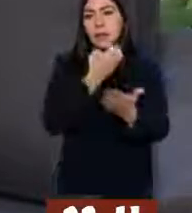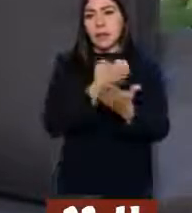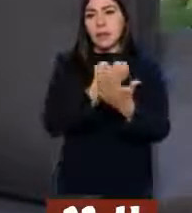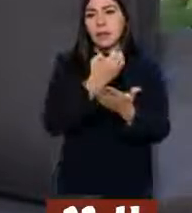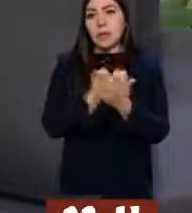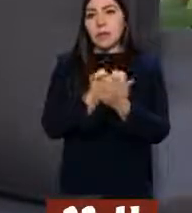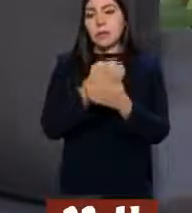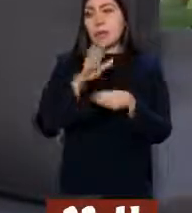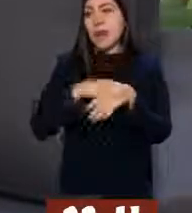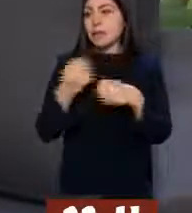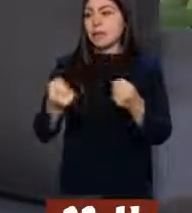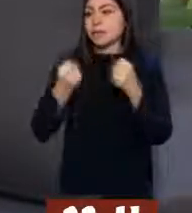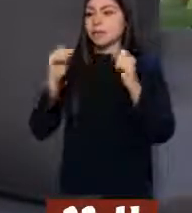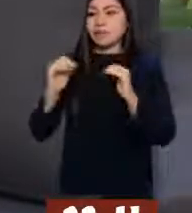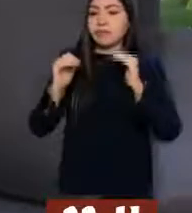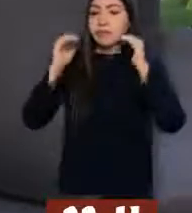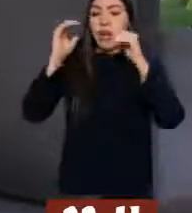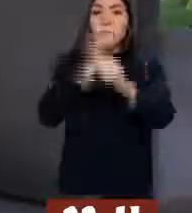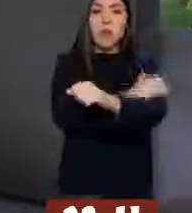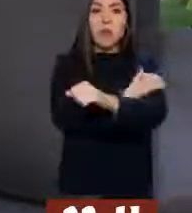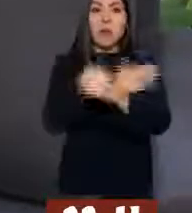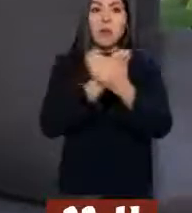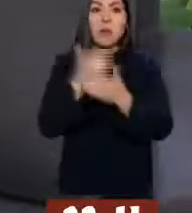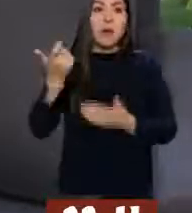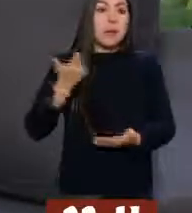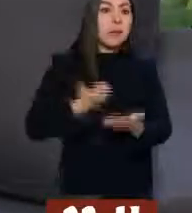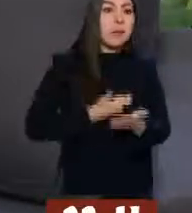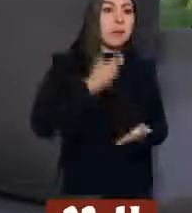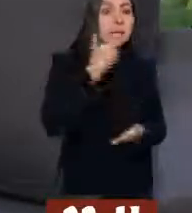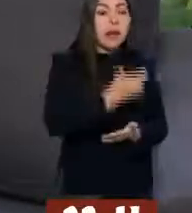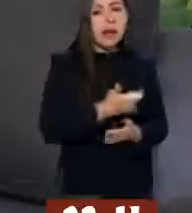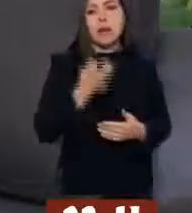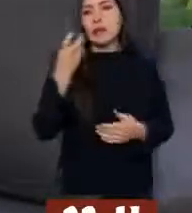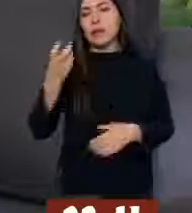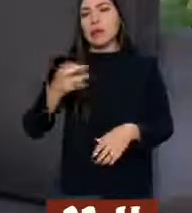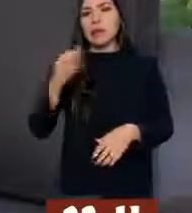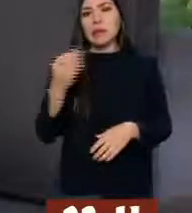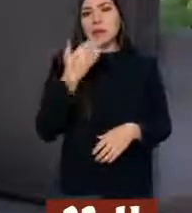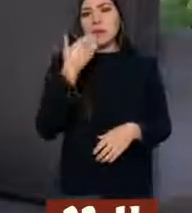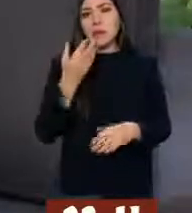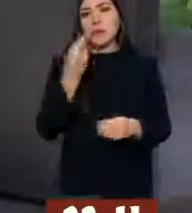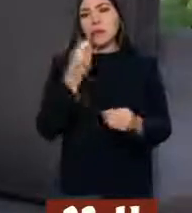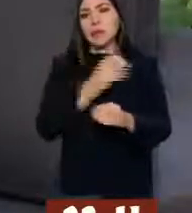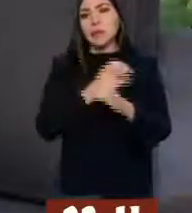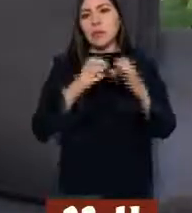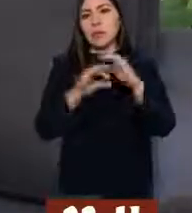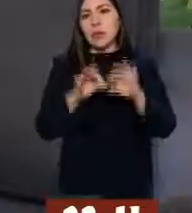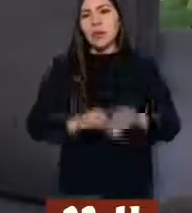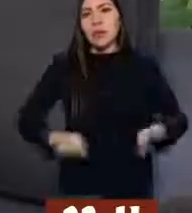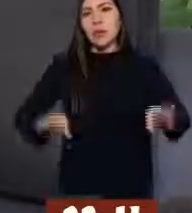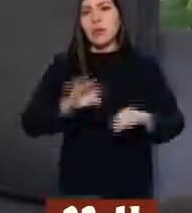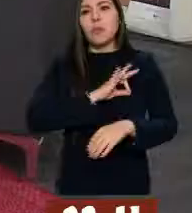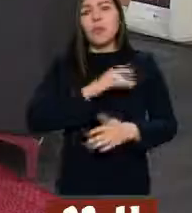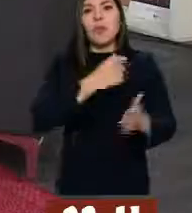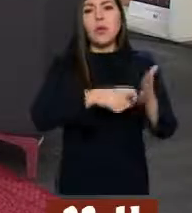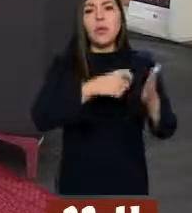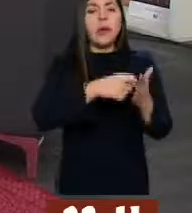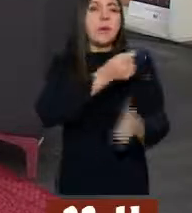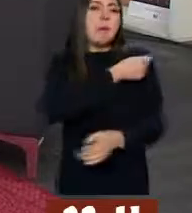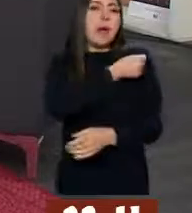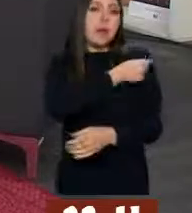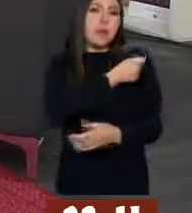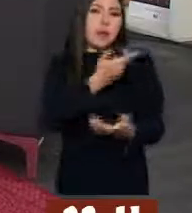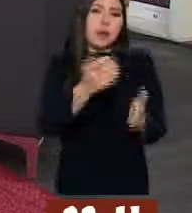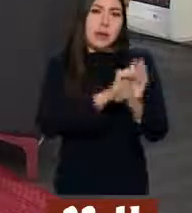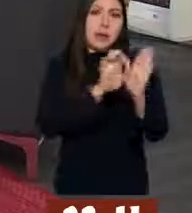económicamente más poderosas, bueno, es un gran acierto que fue determinante para muchas cosas como el poder comprar vacunas, ¿no? Por ejemplo.